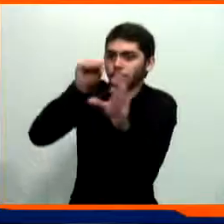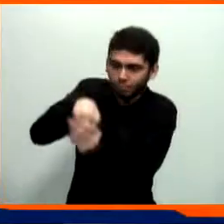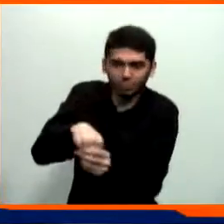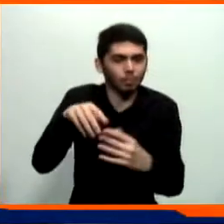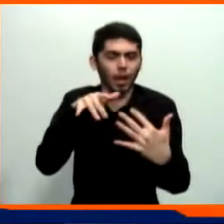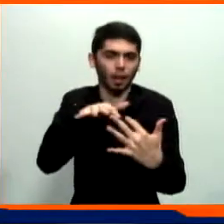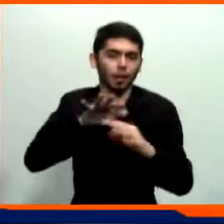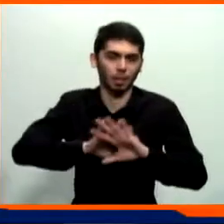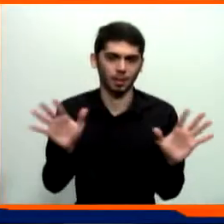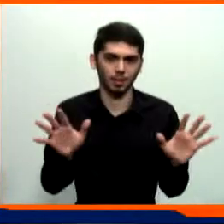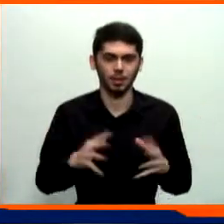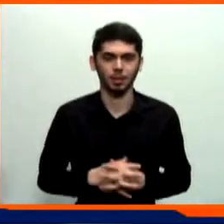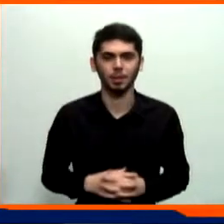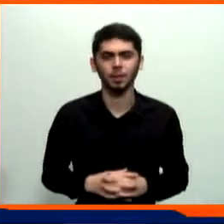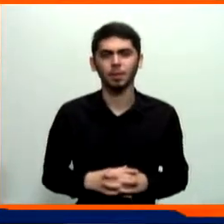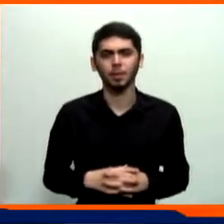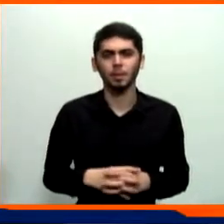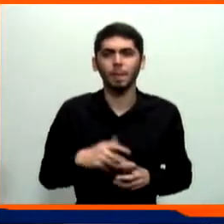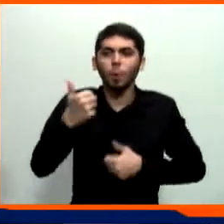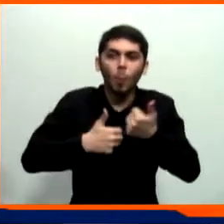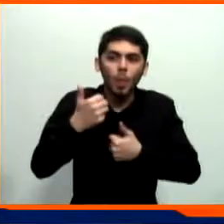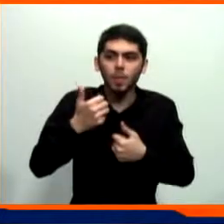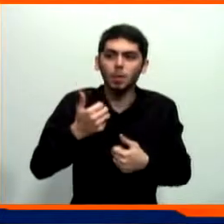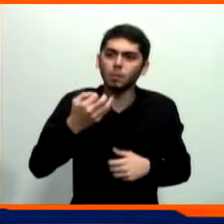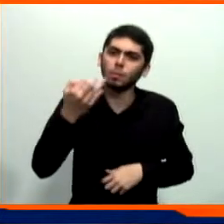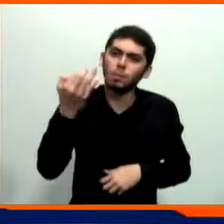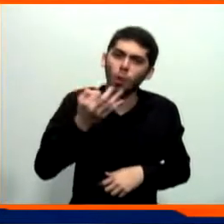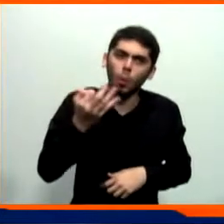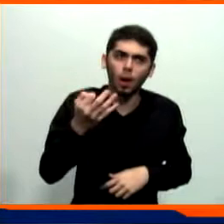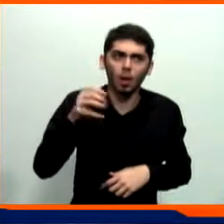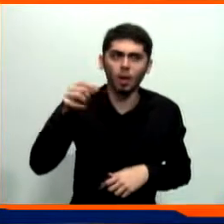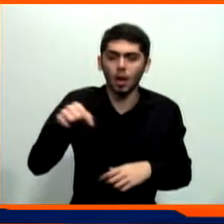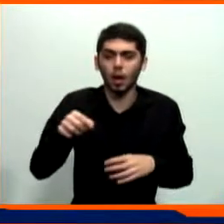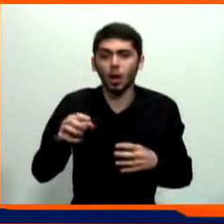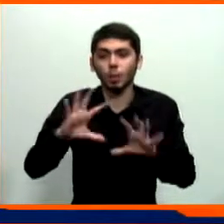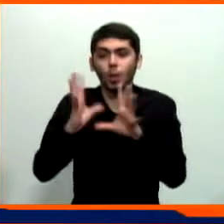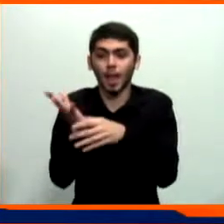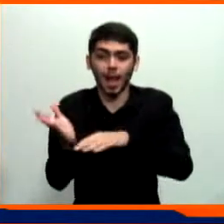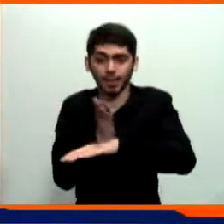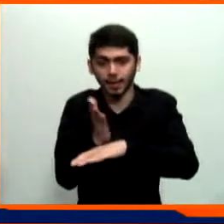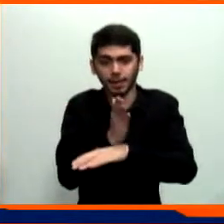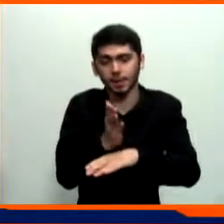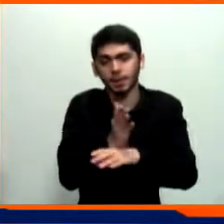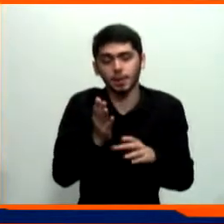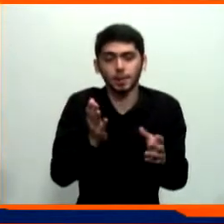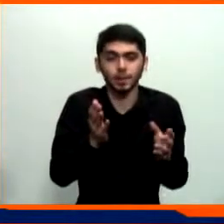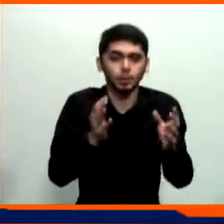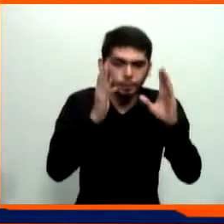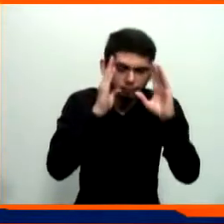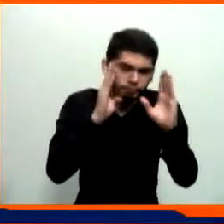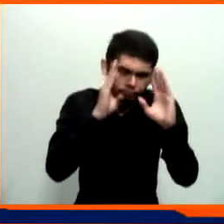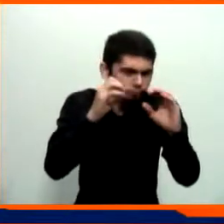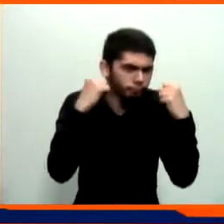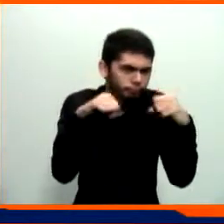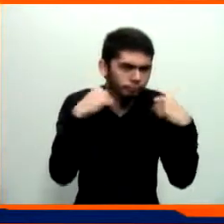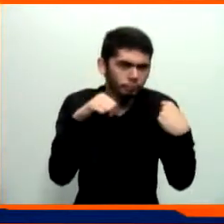título. Siempre competir está bárbaro y sobre todo en este periodo de preparación previo al Mundial, ¿no? Así que dos rivales duros, Brasil porque siempre